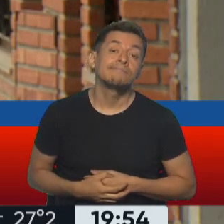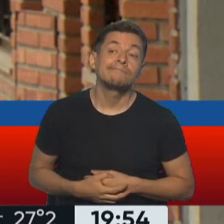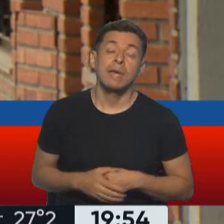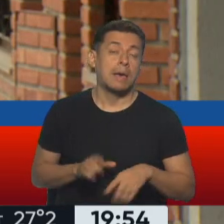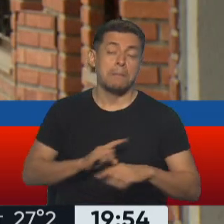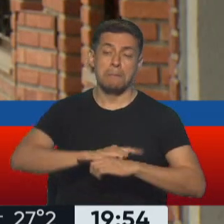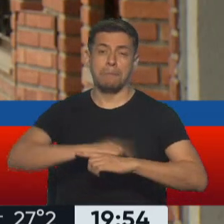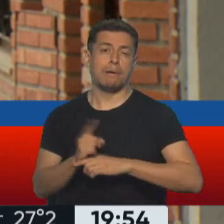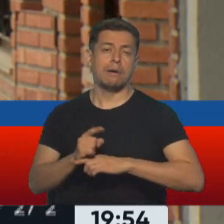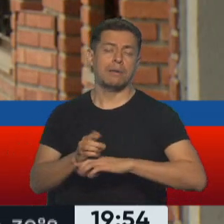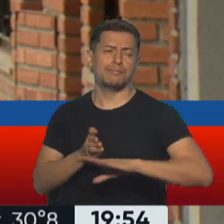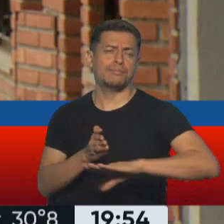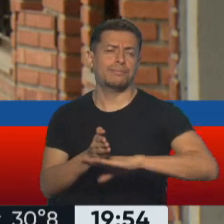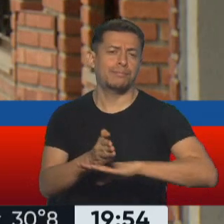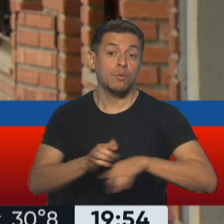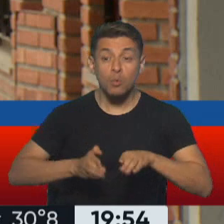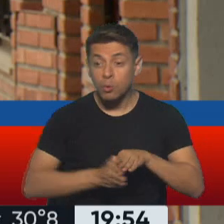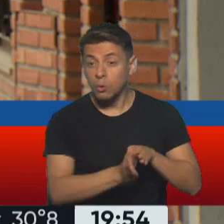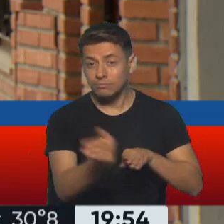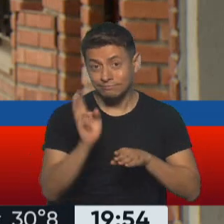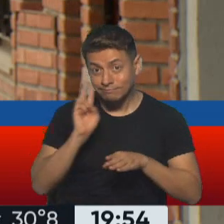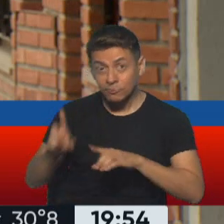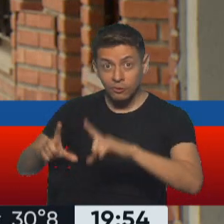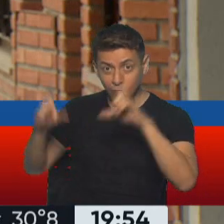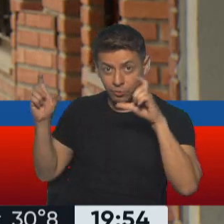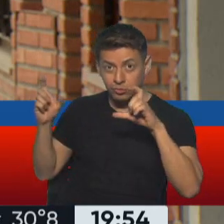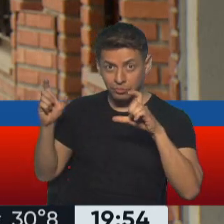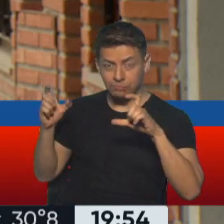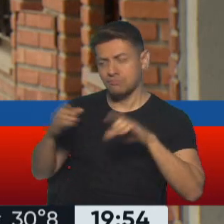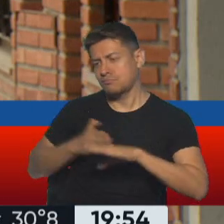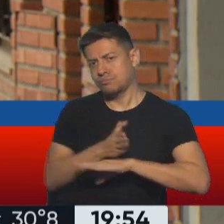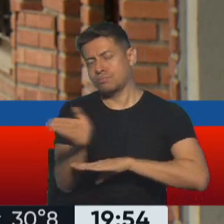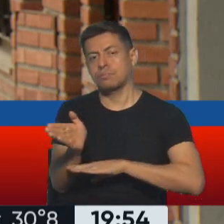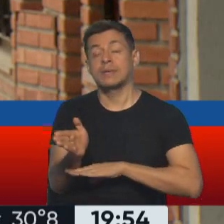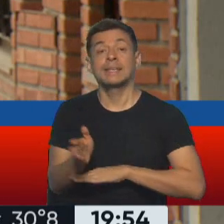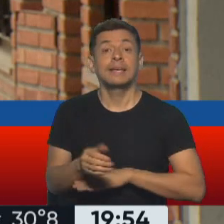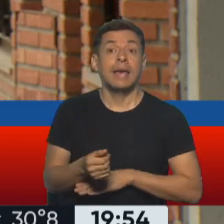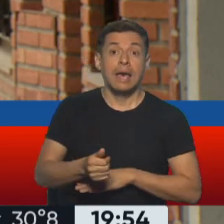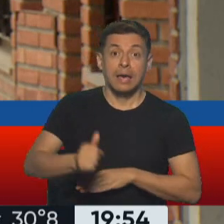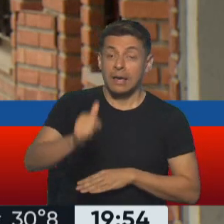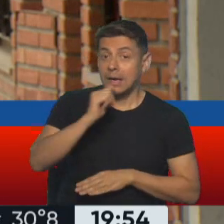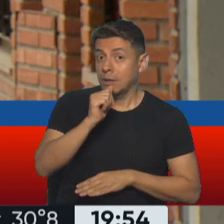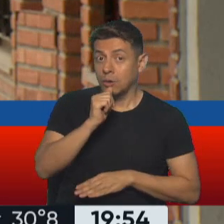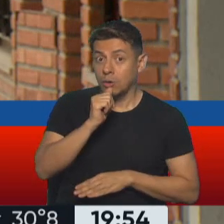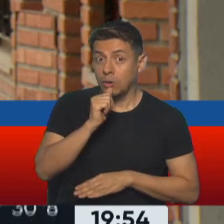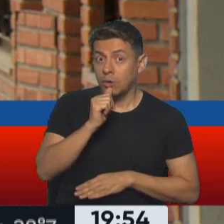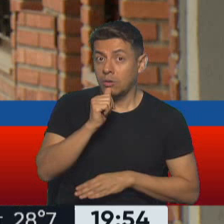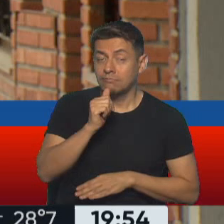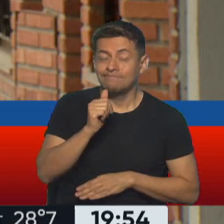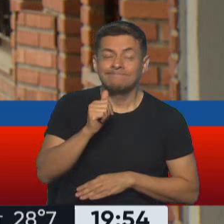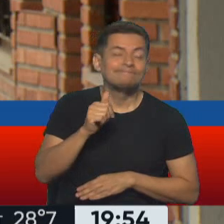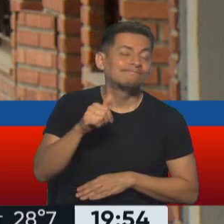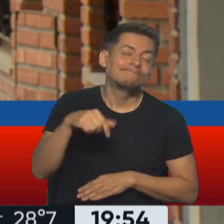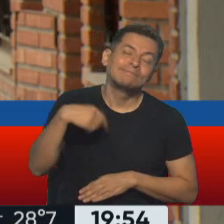al tomar esa curva que se ven las fotos publicadas en los medios si no hay alcohol en alguno o en todos los